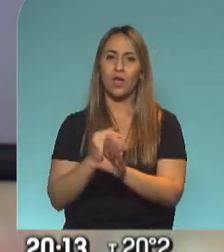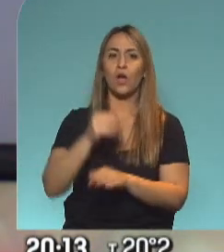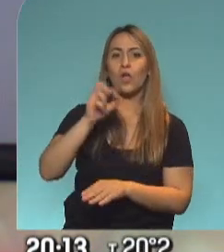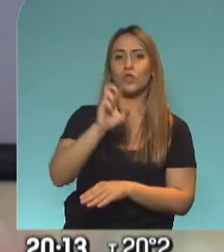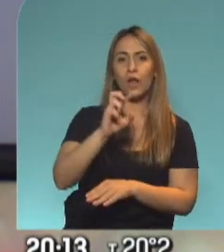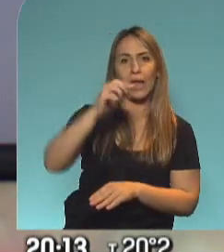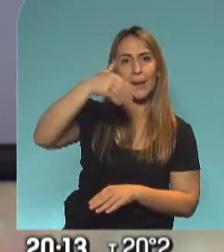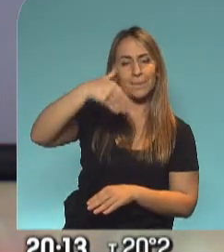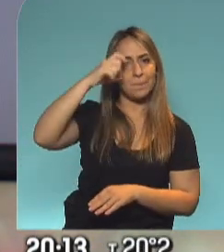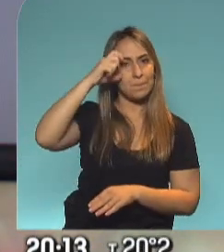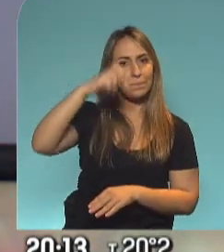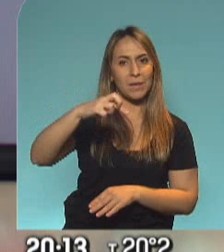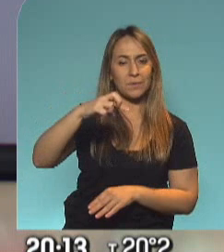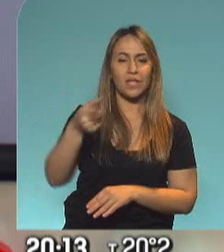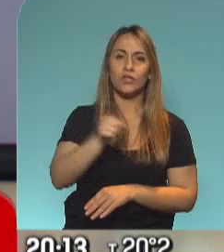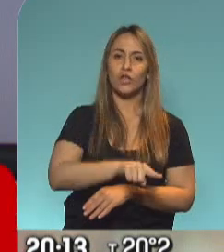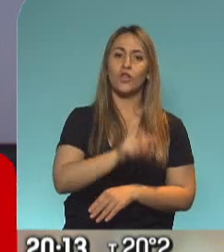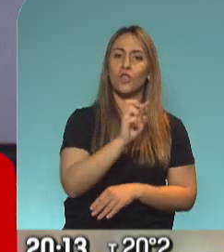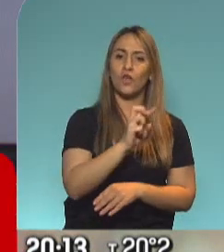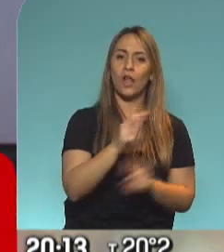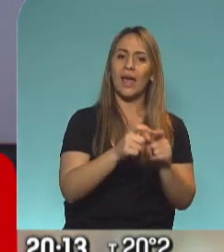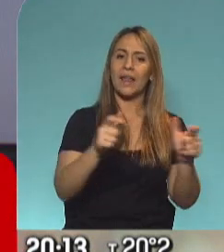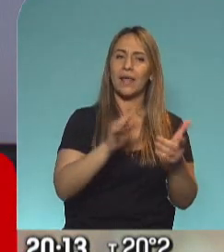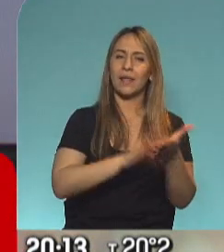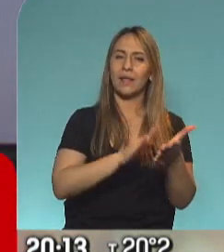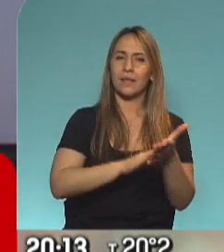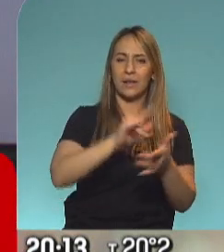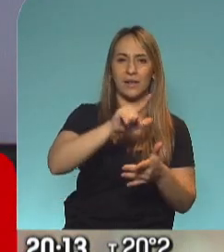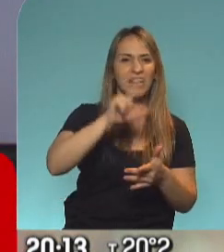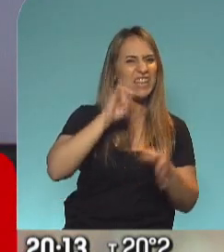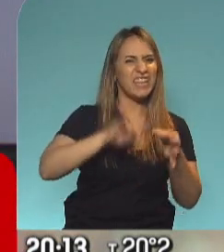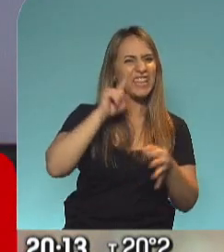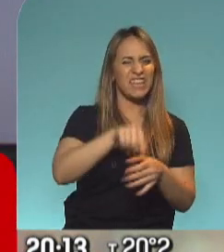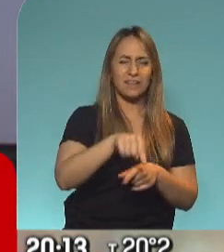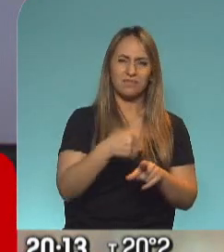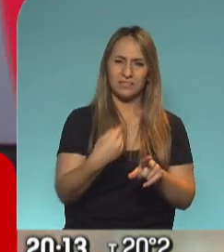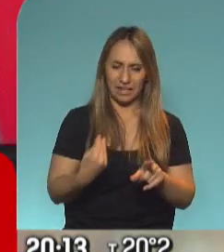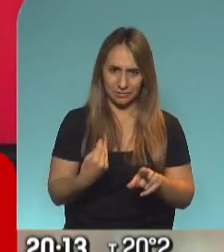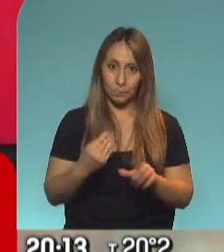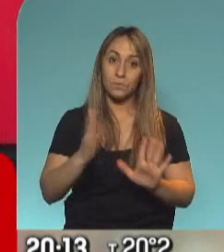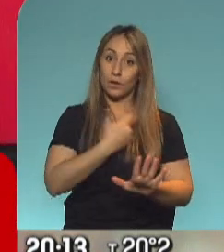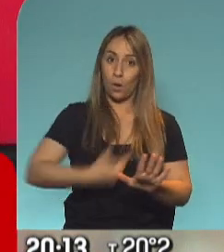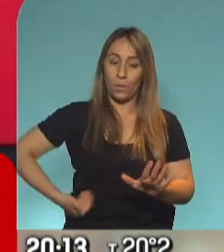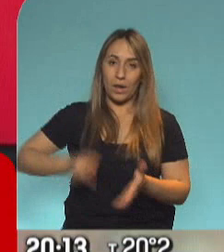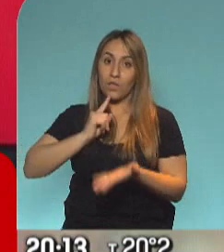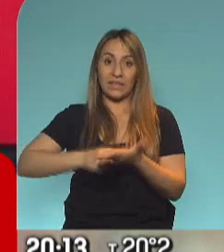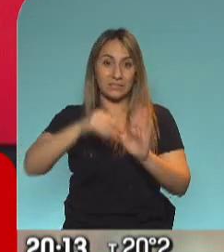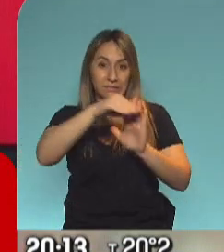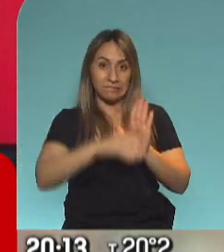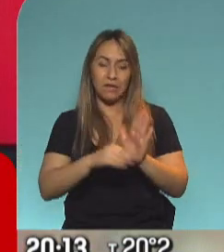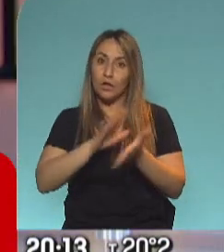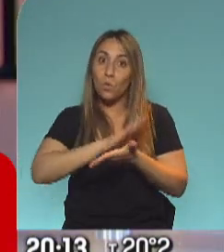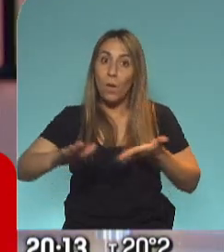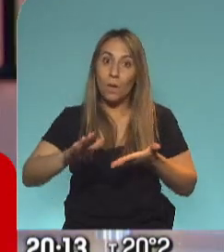y de lo que llama dólar contado con liquidación nasa que es lo que se propone desde el gobierno hoy las nuevas medidas para tratar de achicar esa brecha